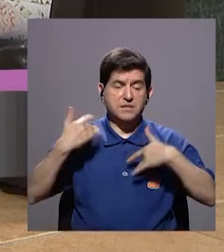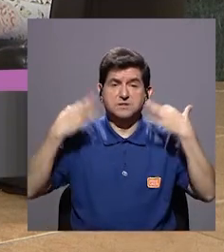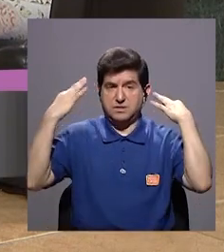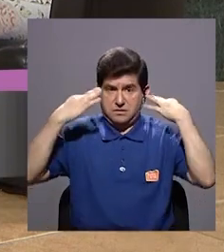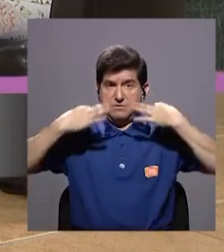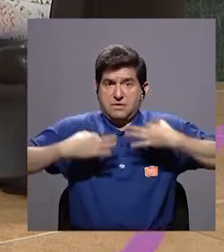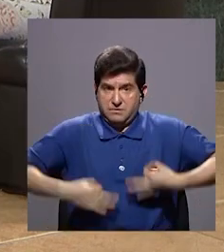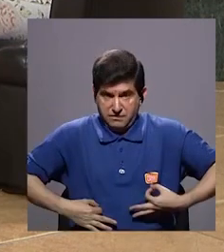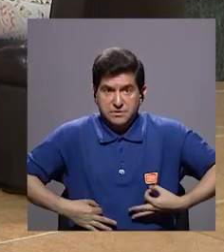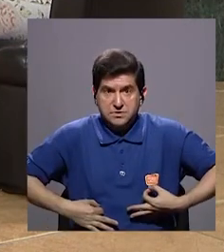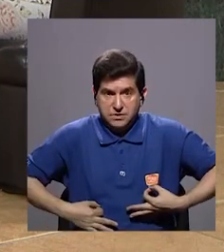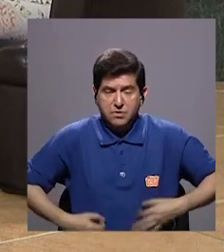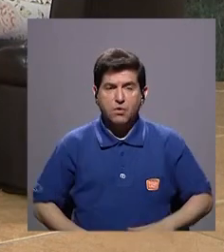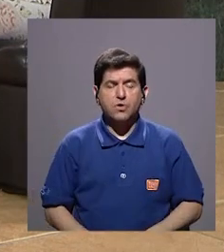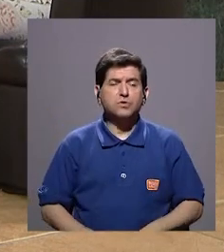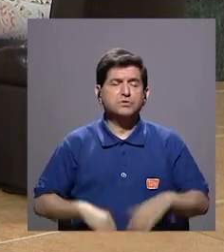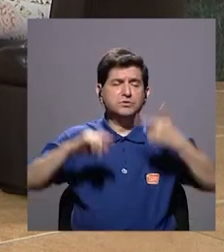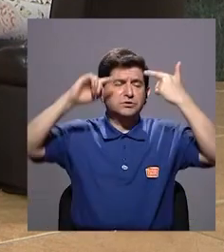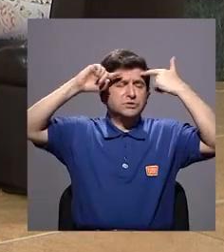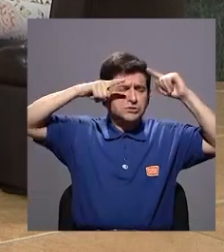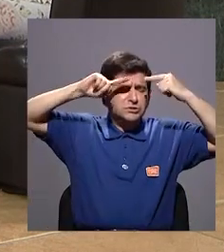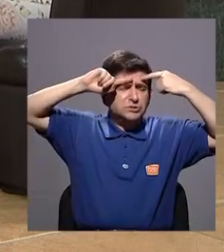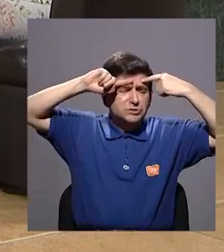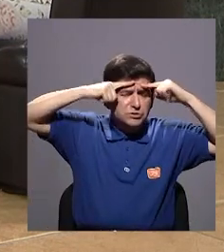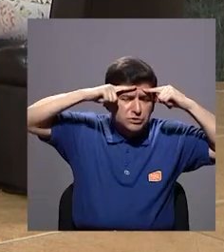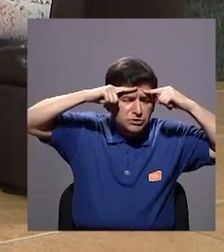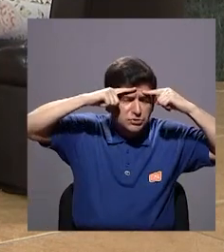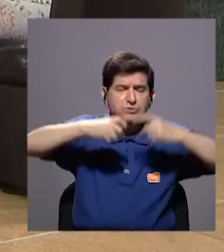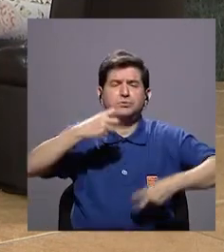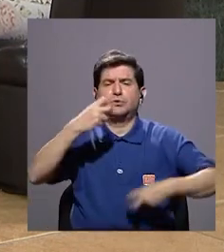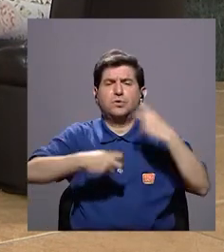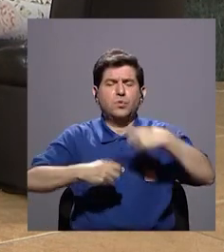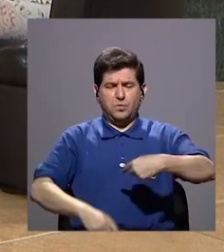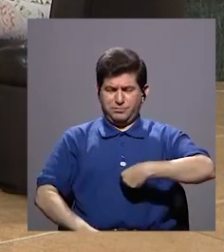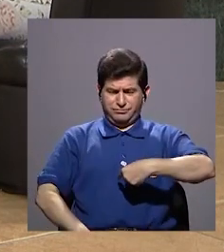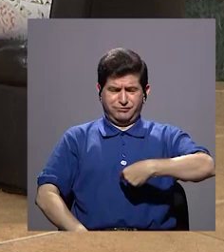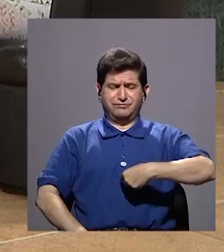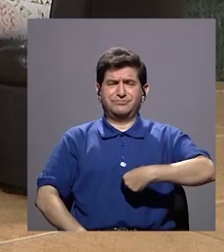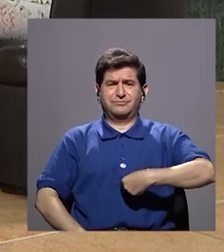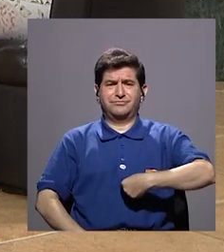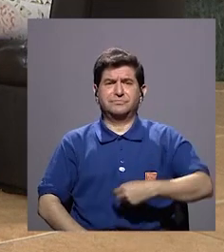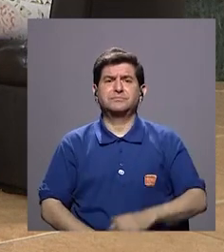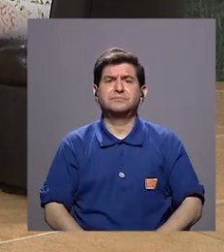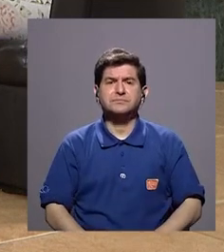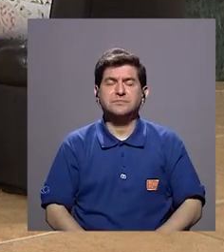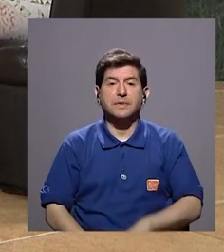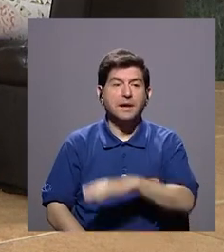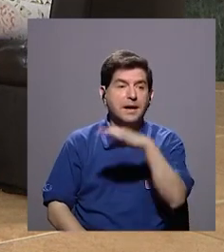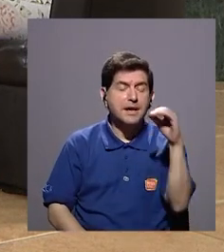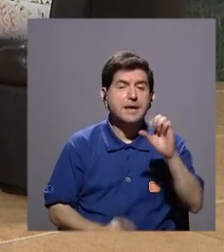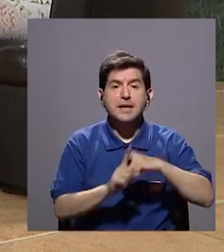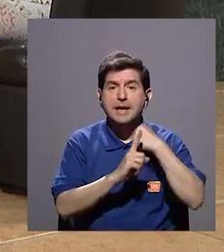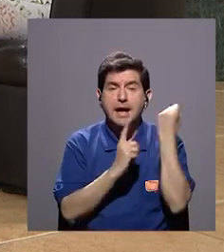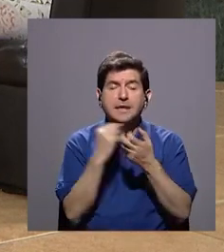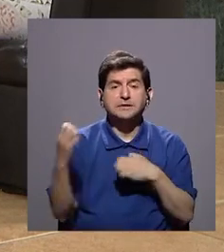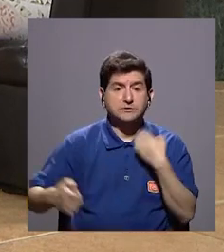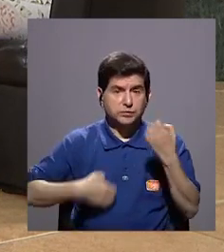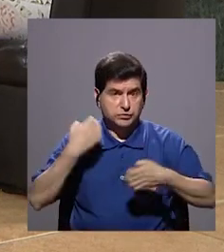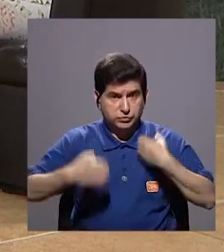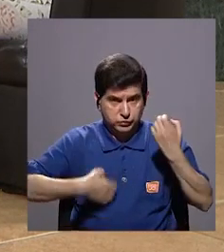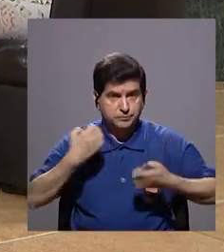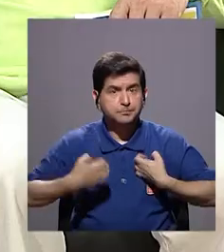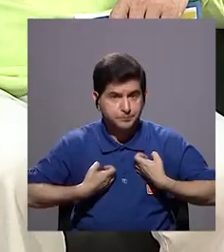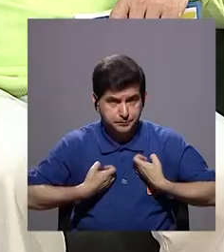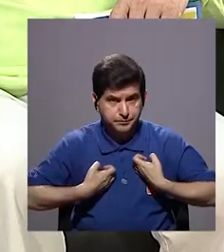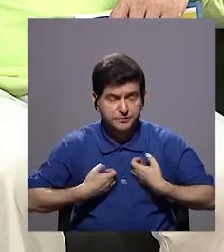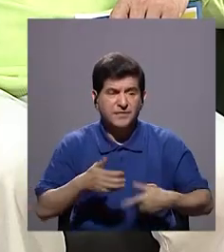síntomas físicos, ¿verdad? Un dolor de cabeza, un problema gástrico y para situaciones